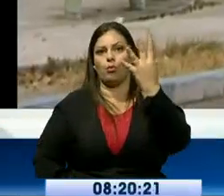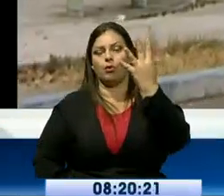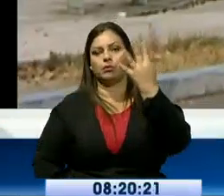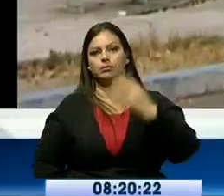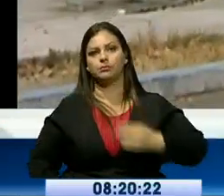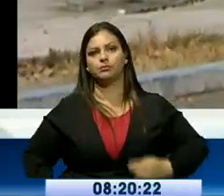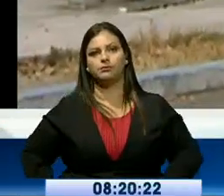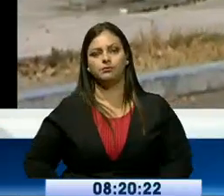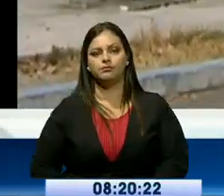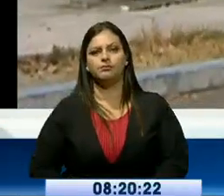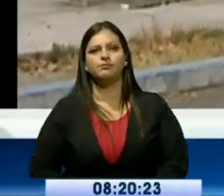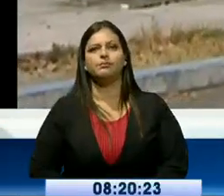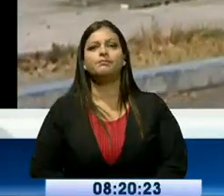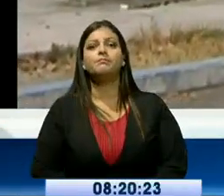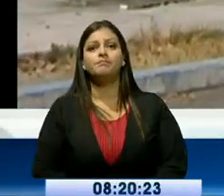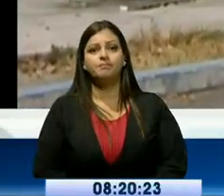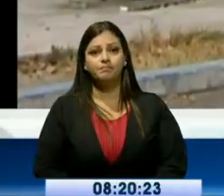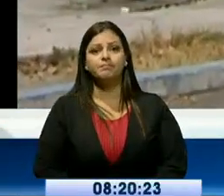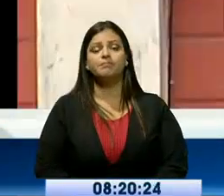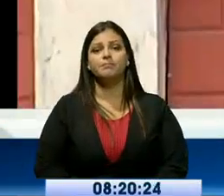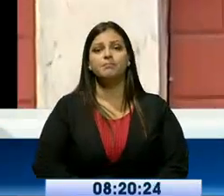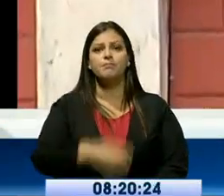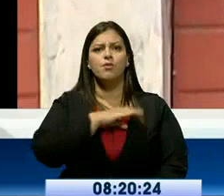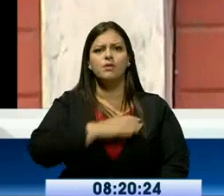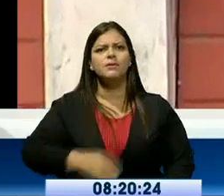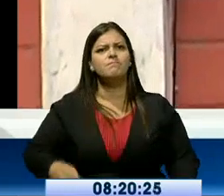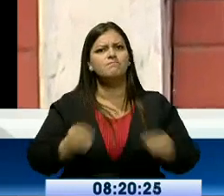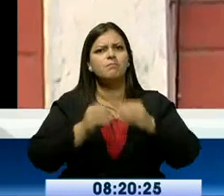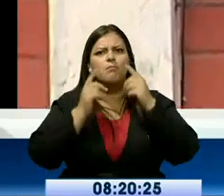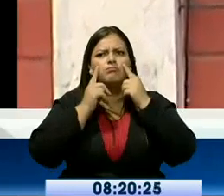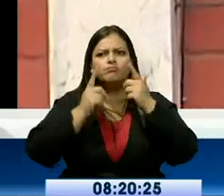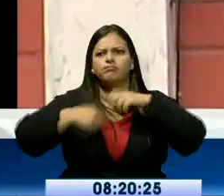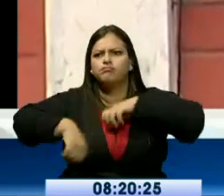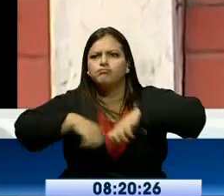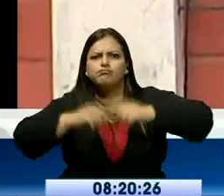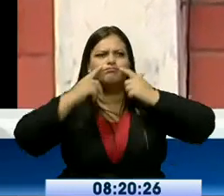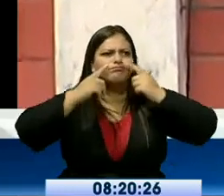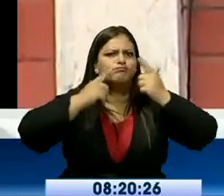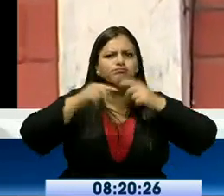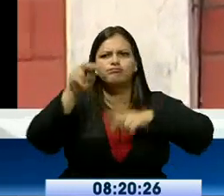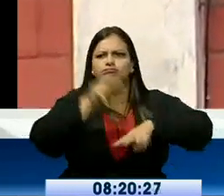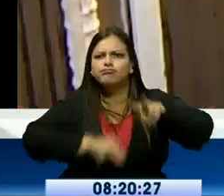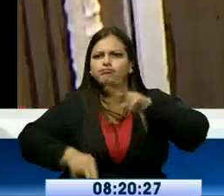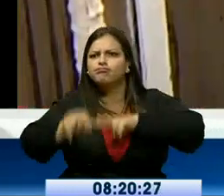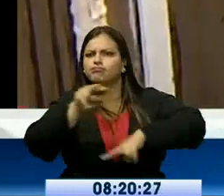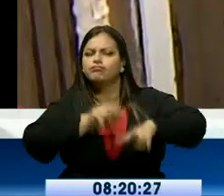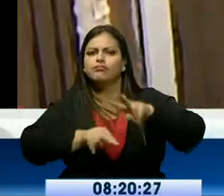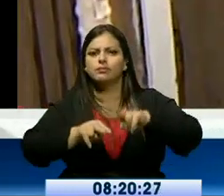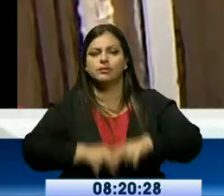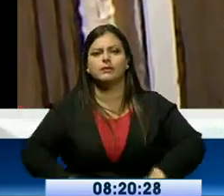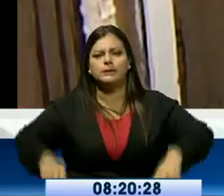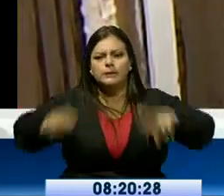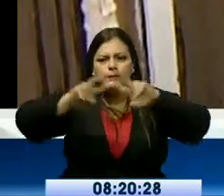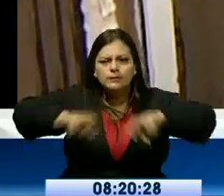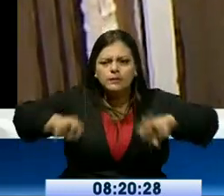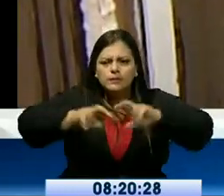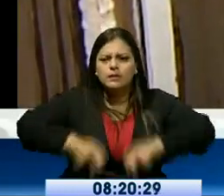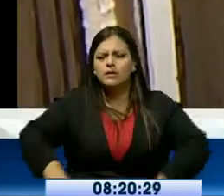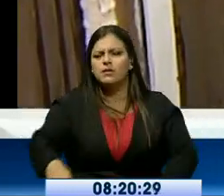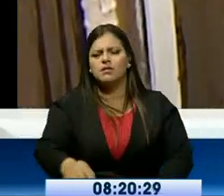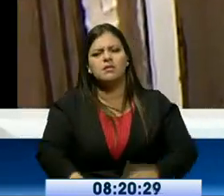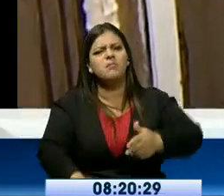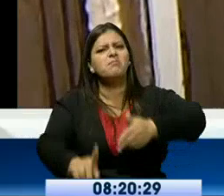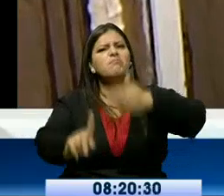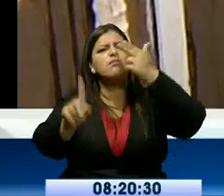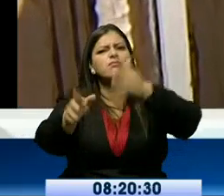ocurrido durante el fin de semana. La policía intensifica los operativos de control en la zona. Buscan pistas que los lleven a esclarecer este